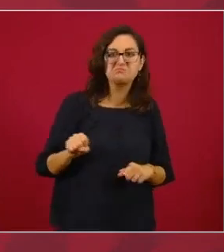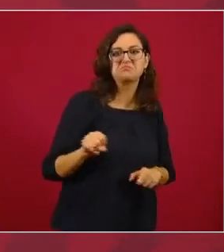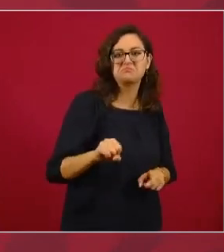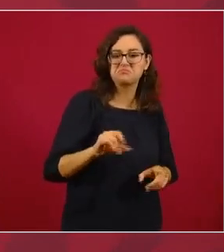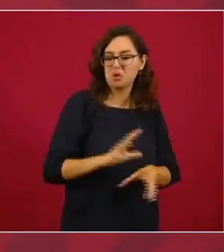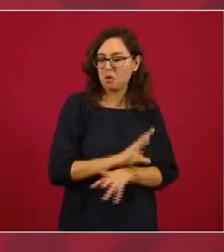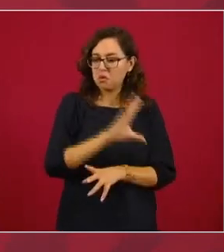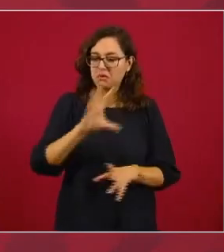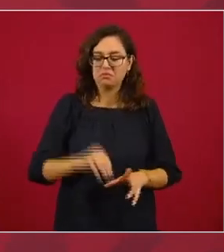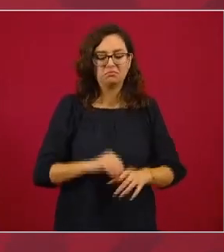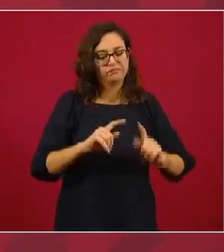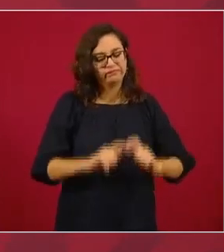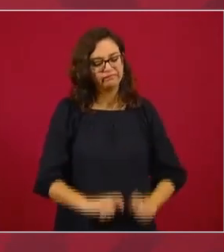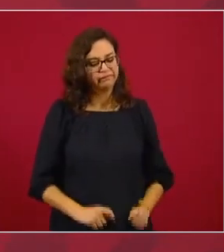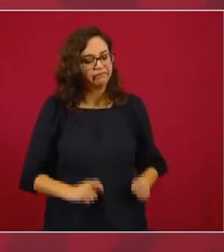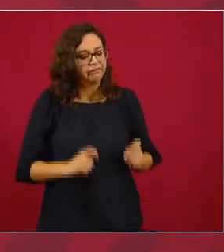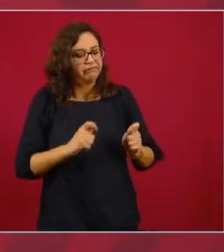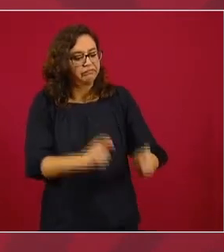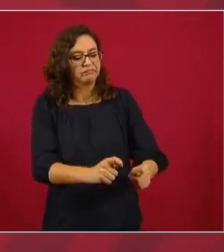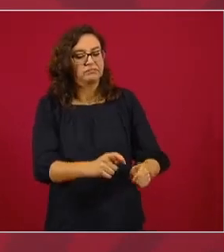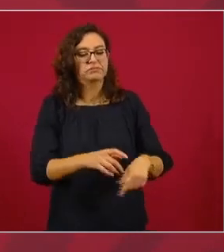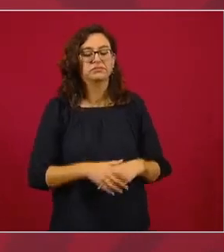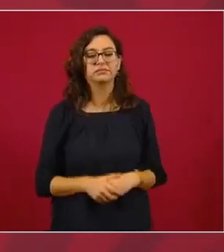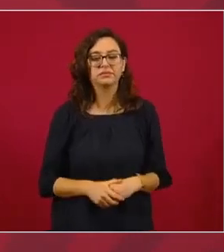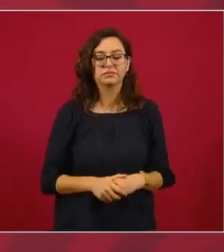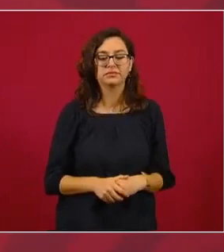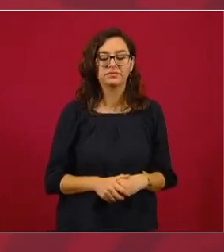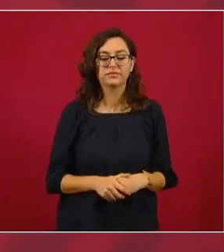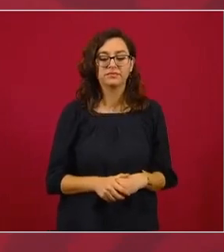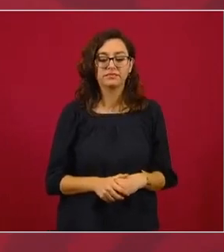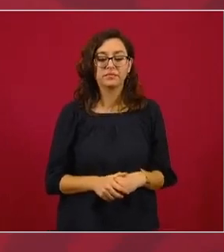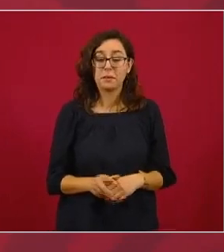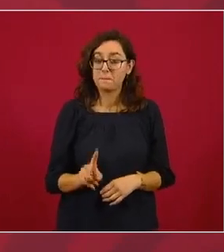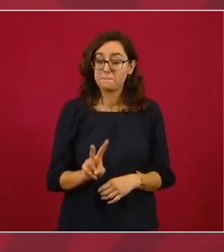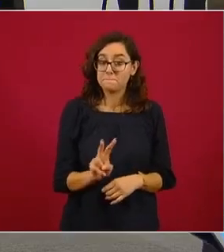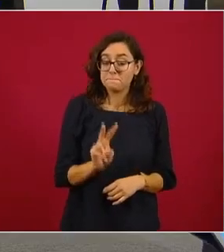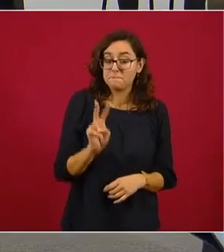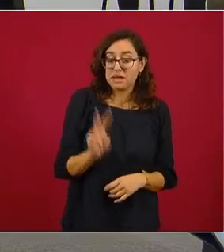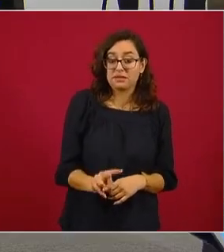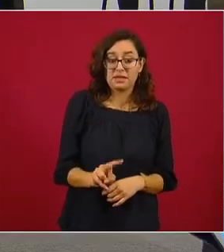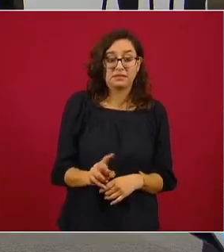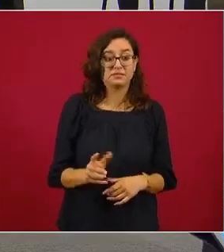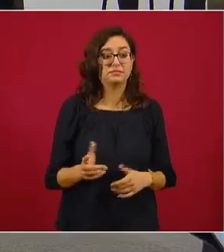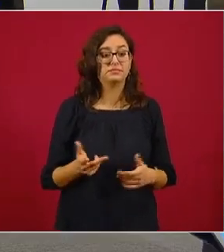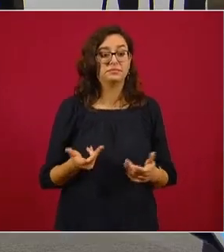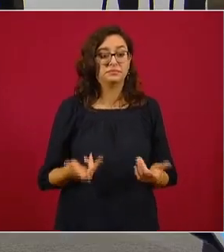Hemos contado con el apoyo de